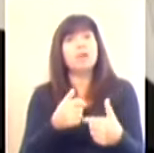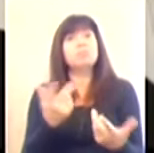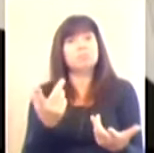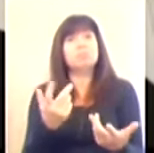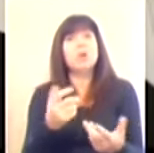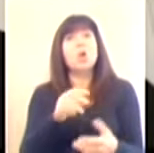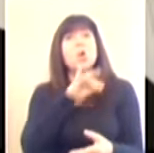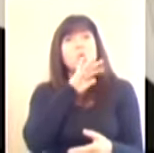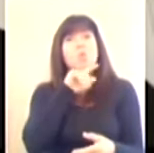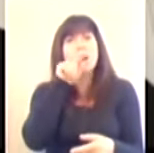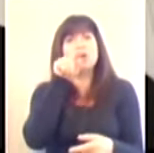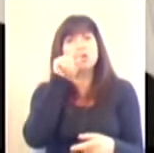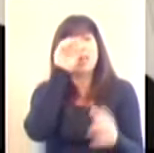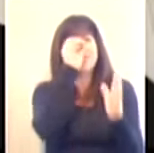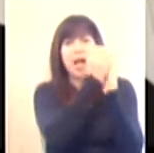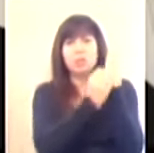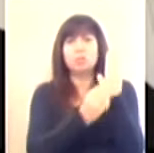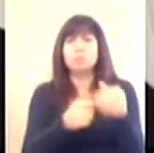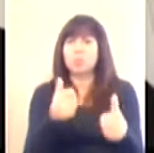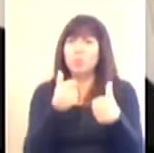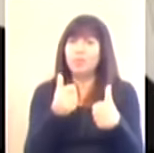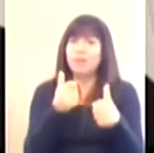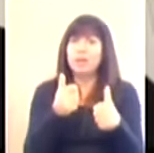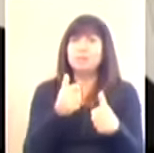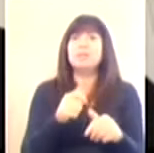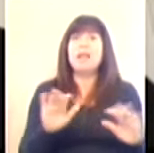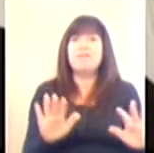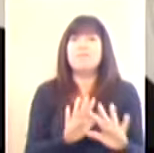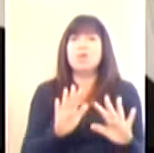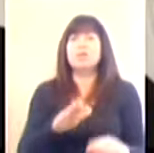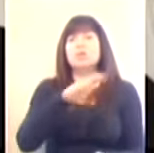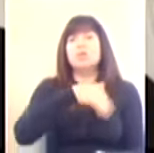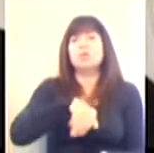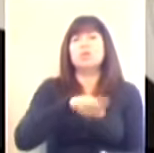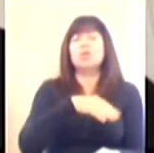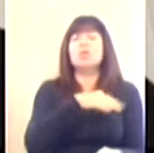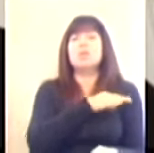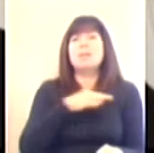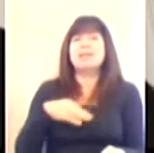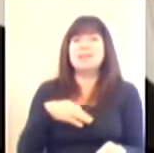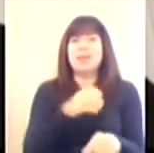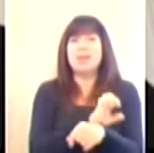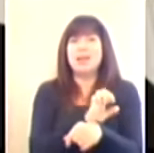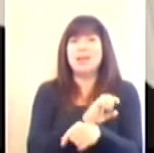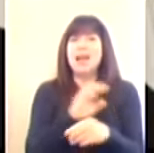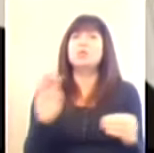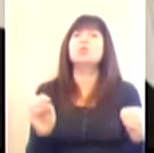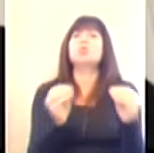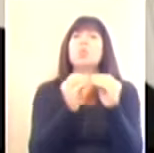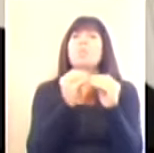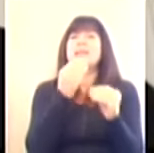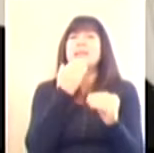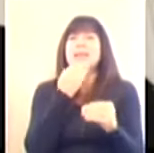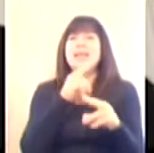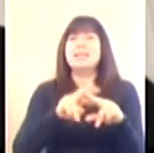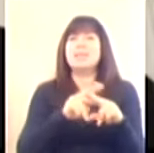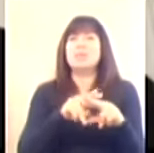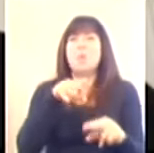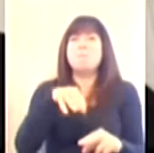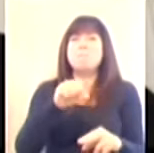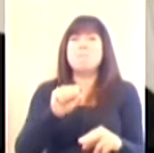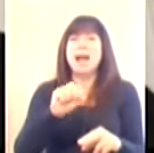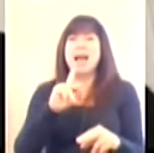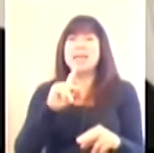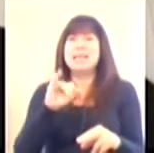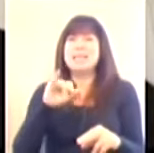de Generadora se suma al esfuerzo que hemos hecho desde el Ministerio de Energía y otros ministerios se suma lo que hizo McKinsey en un estudio de